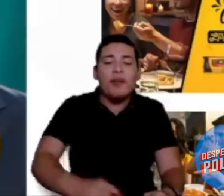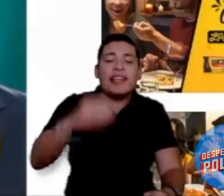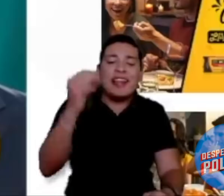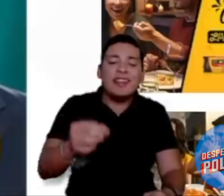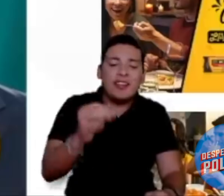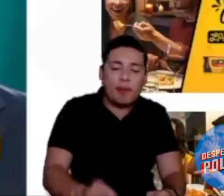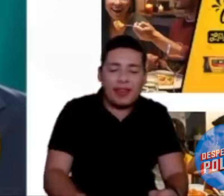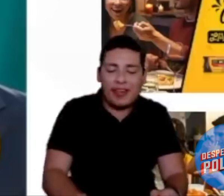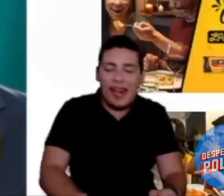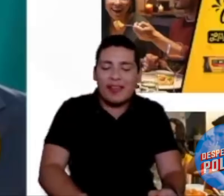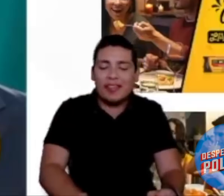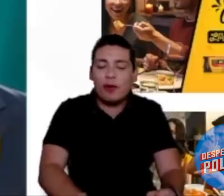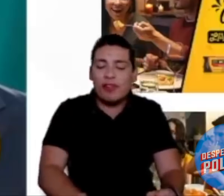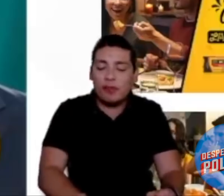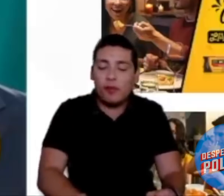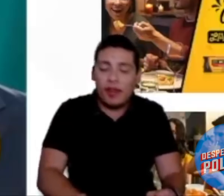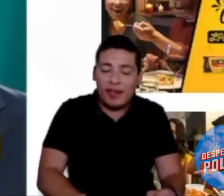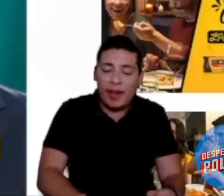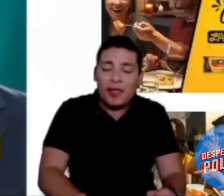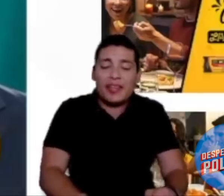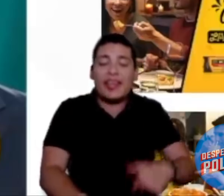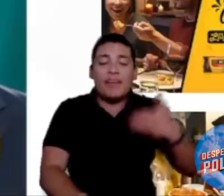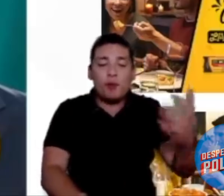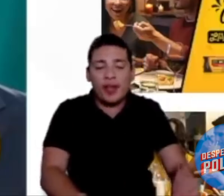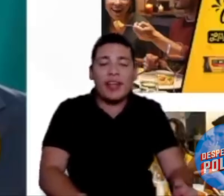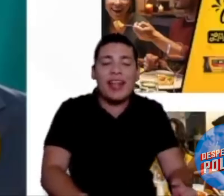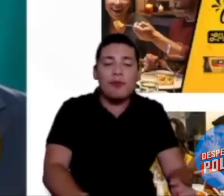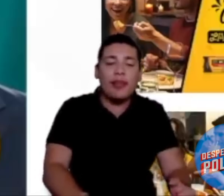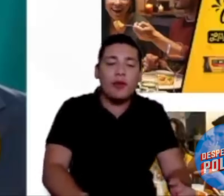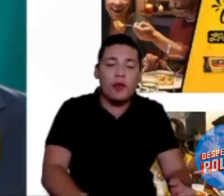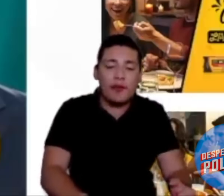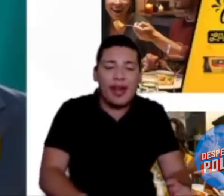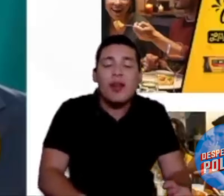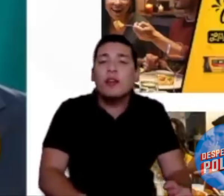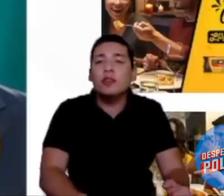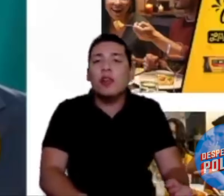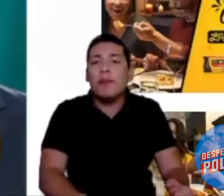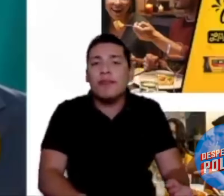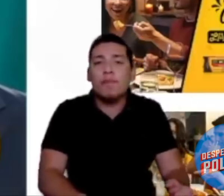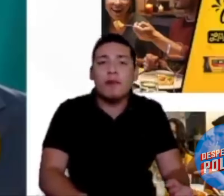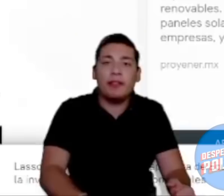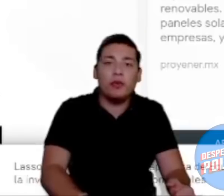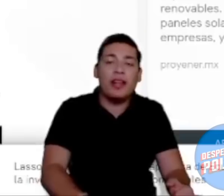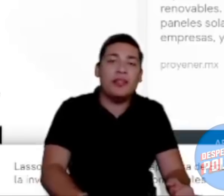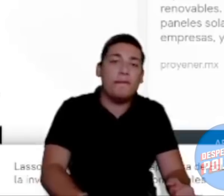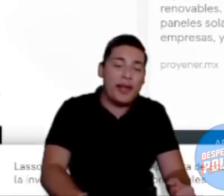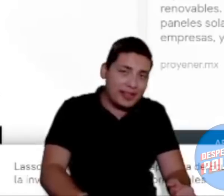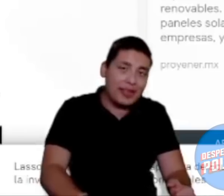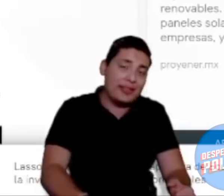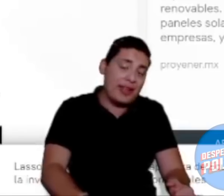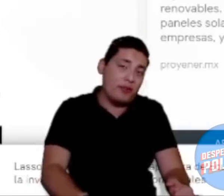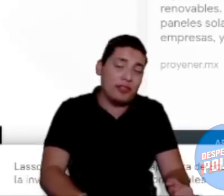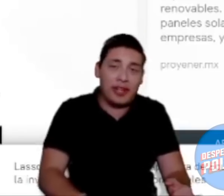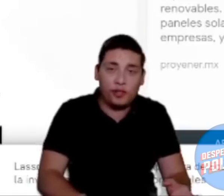Gortari, quien es el padre de la desigualdad moderna, y que al imponer el modelo neoliberal no solamente privatizó las